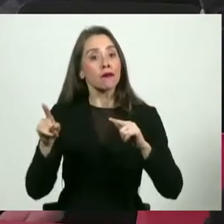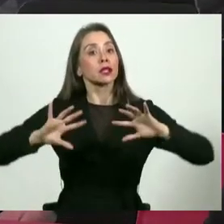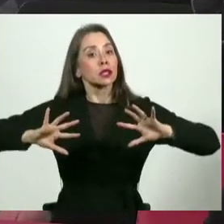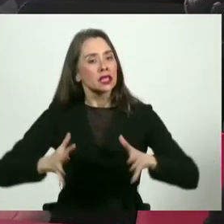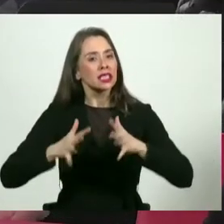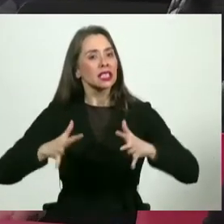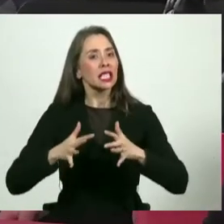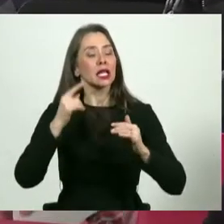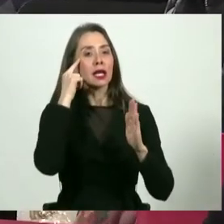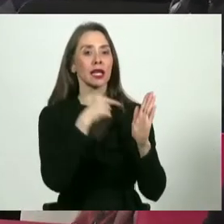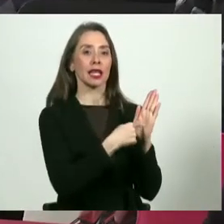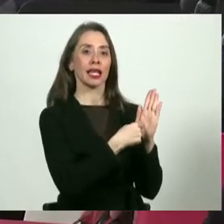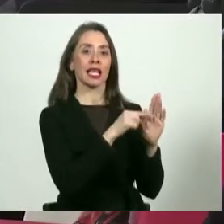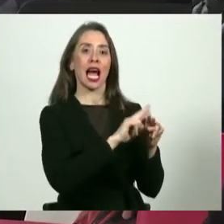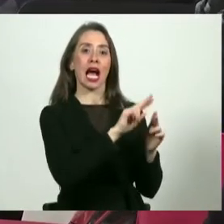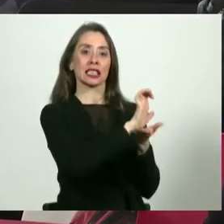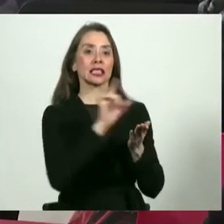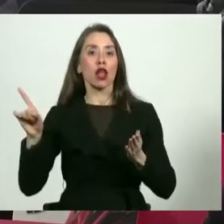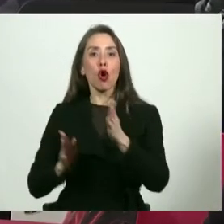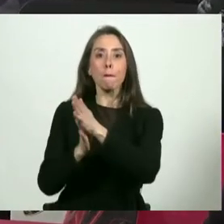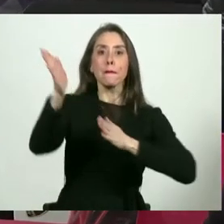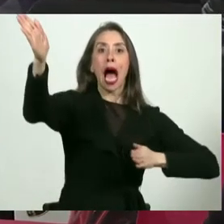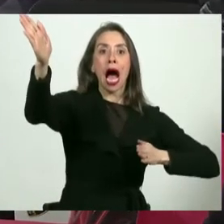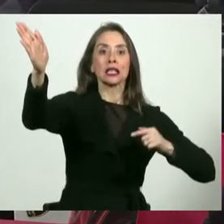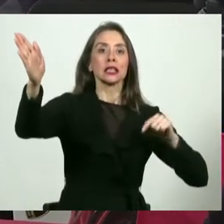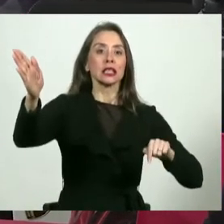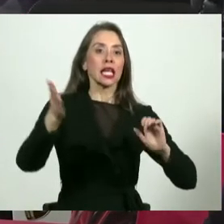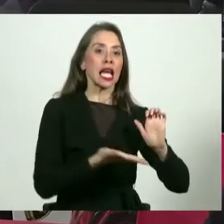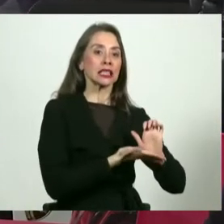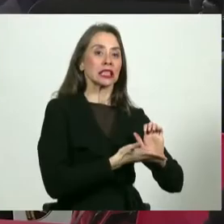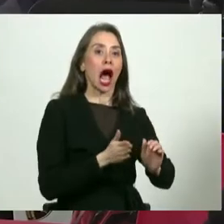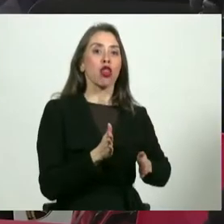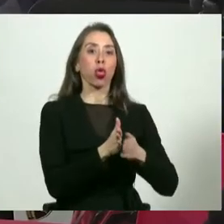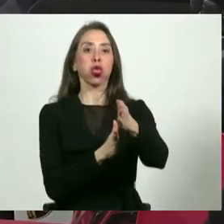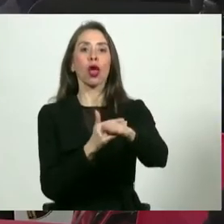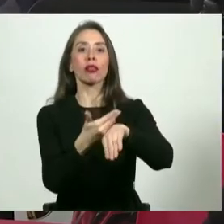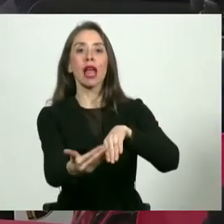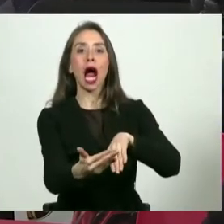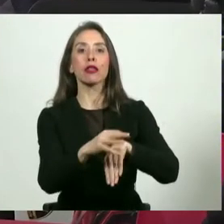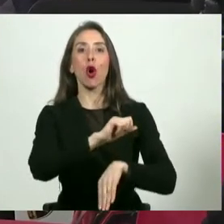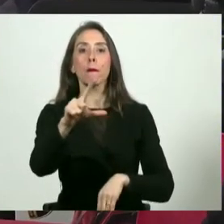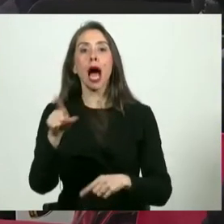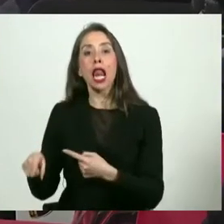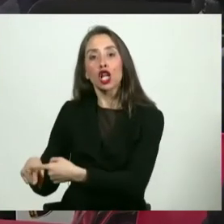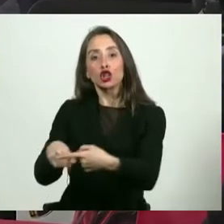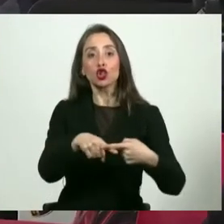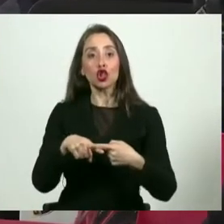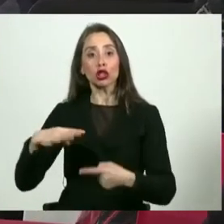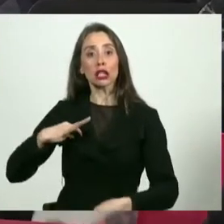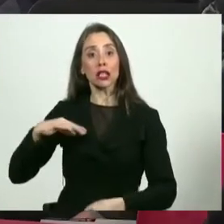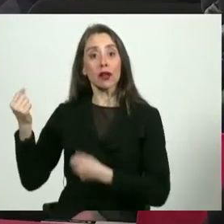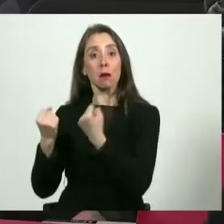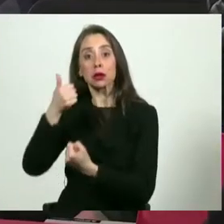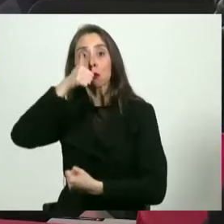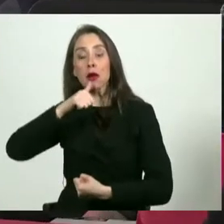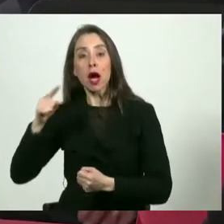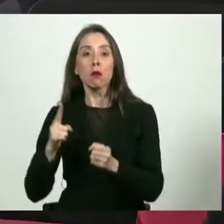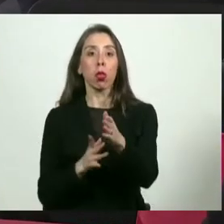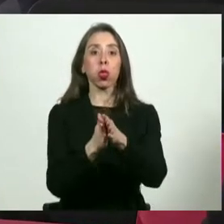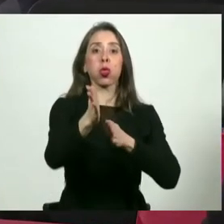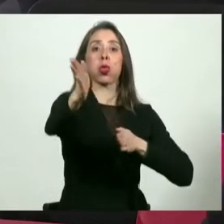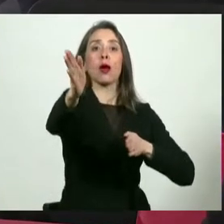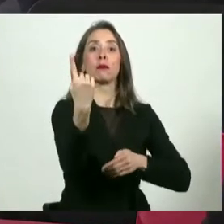que van más allá de lo que estamos haciendo en el Estado. A veces llegamos tarde o no llegamos o llegamos mal. Y ahí la sociedad civil y el sector privado muchas veces nos lleva a la